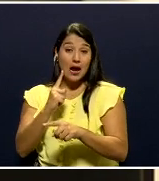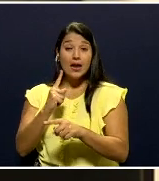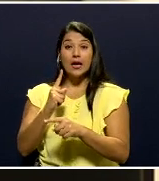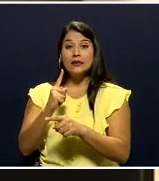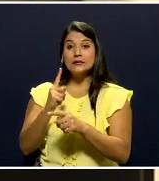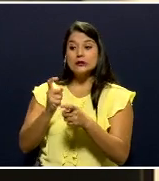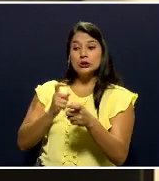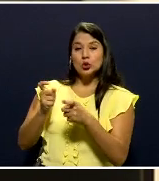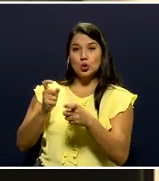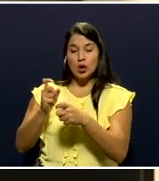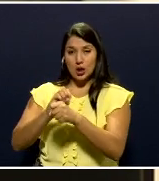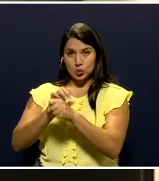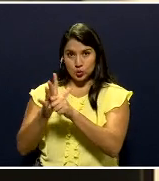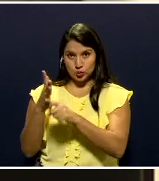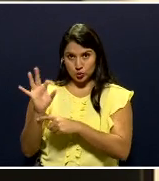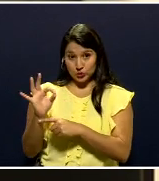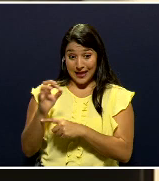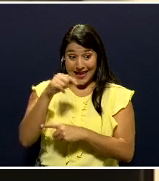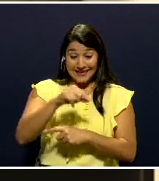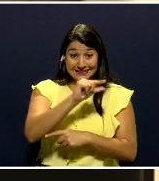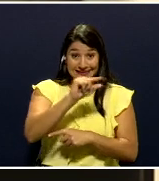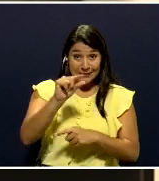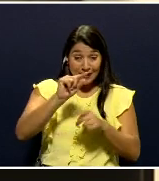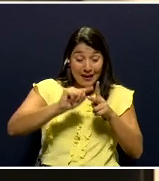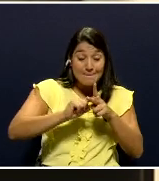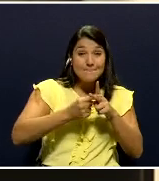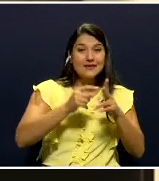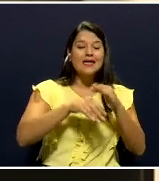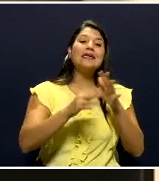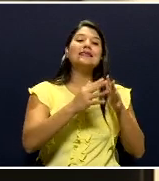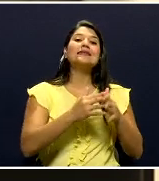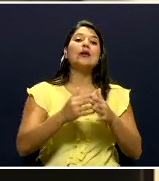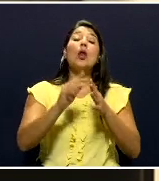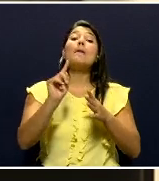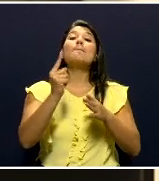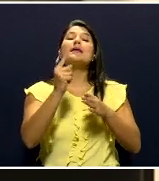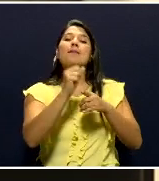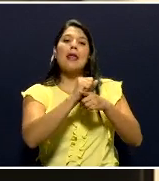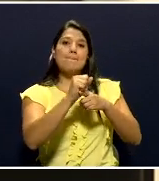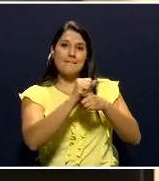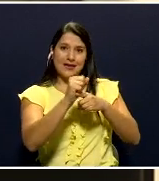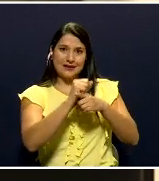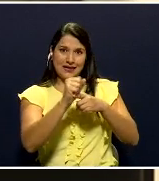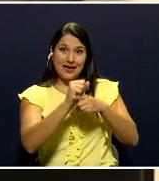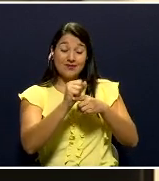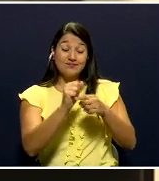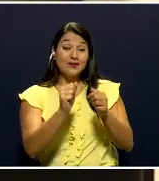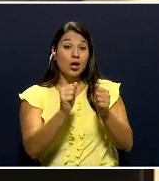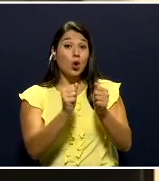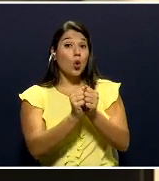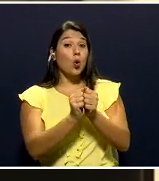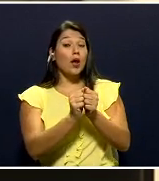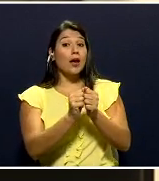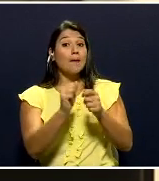esta semana justamente está empezando en Estados Unidos el primer ensayo contra este virus usando una